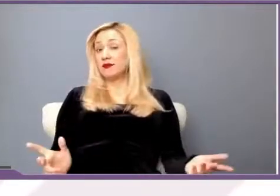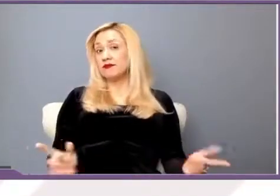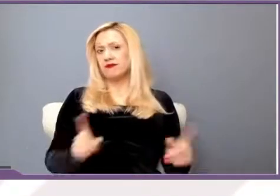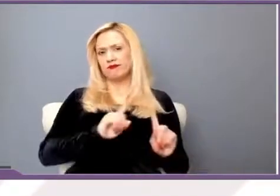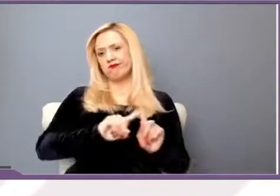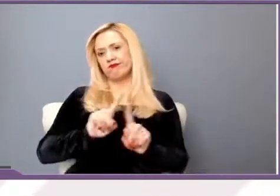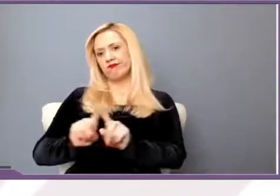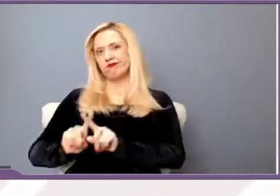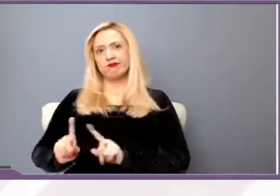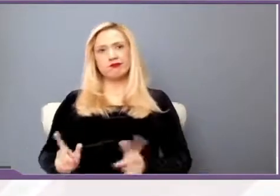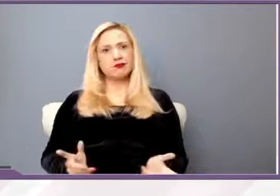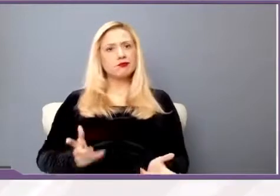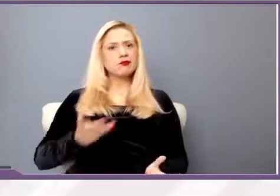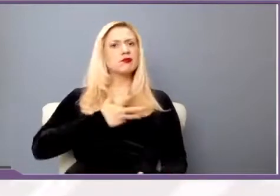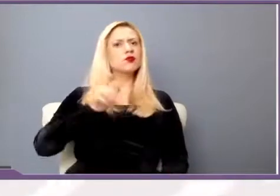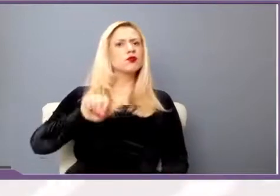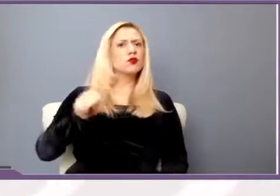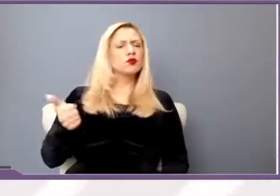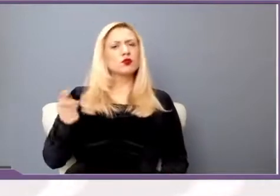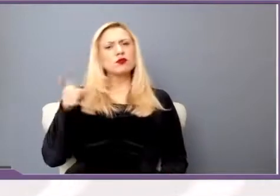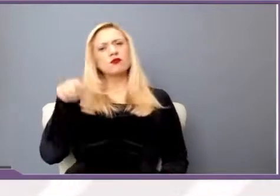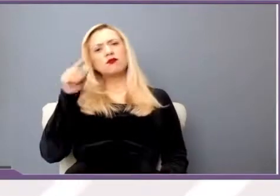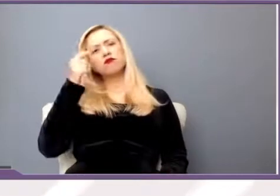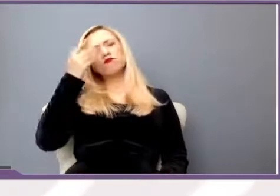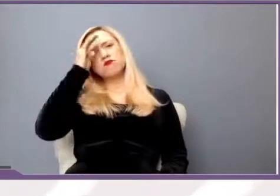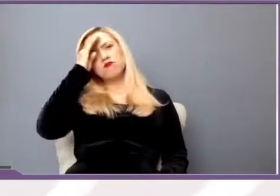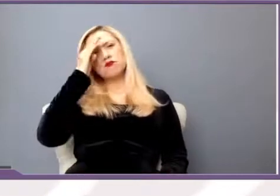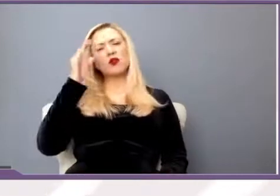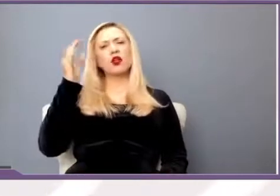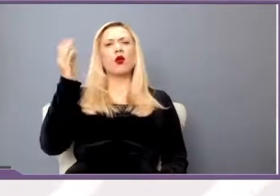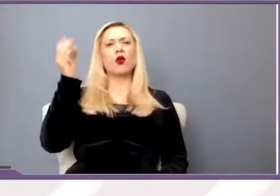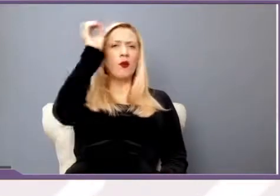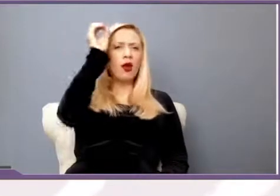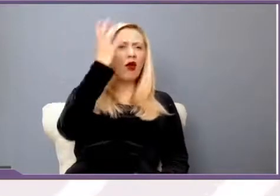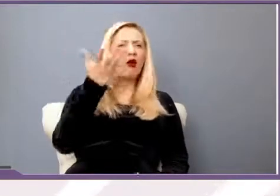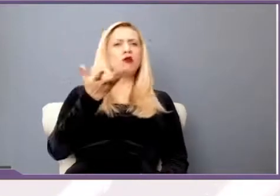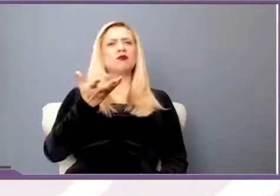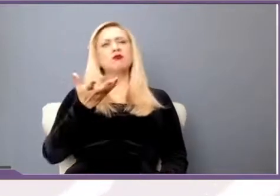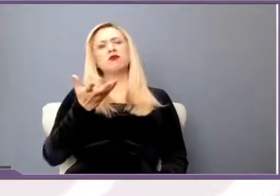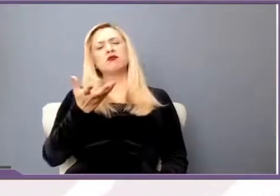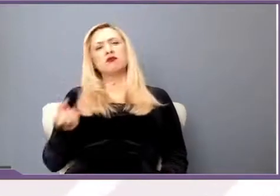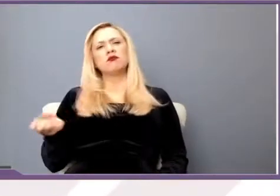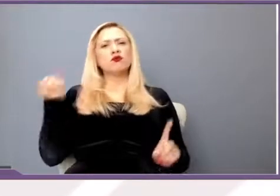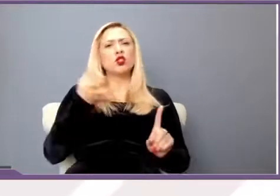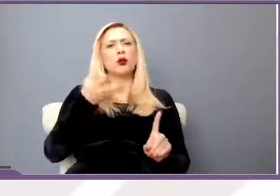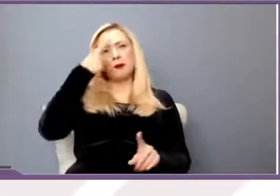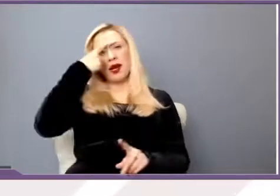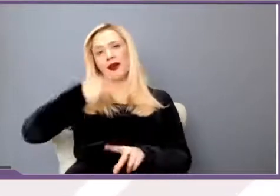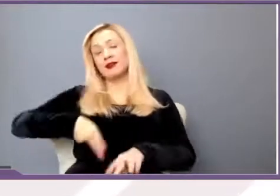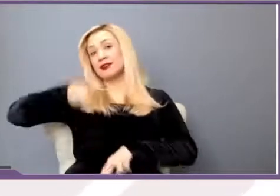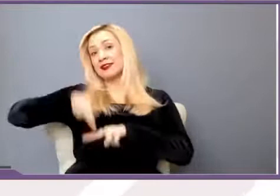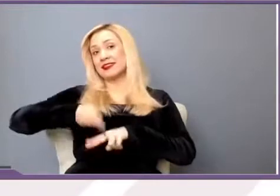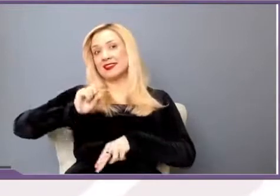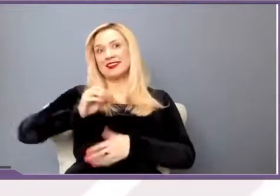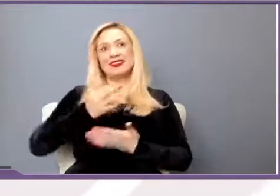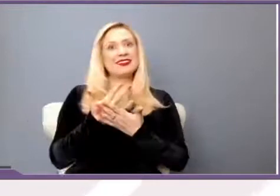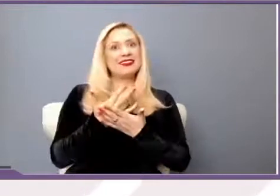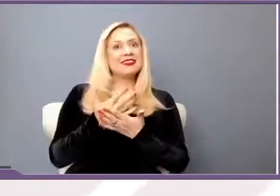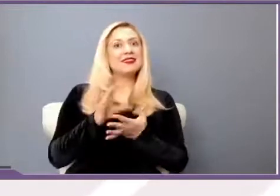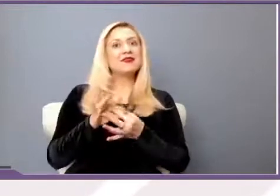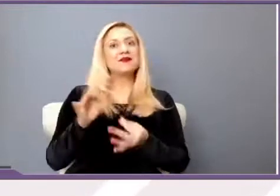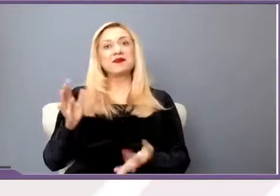Hasta aquí, no sé si tengan alguna otro comentario que quieran agregar antes de que nos vayamos al primer corte de este bloque.